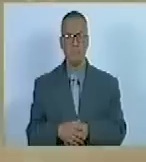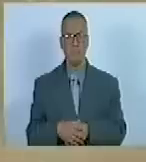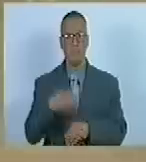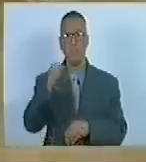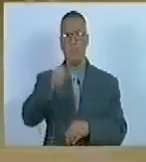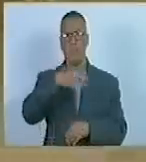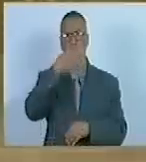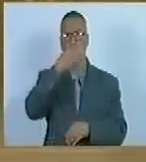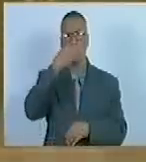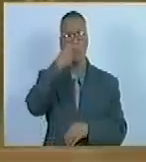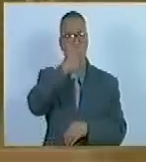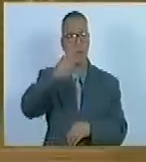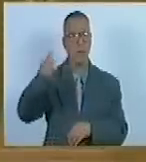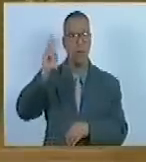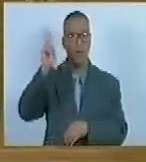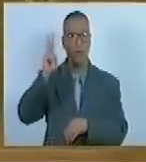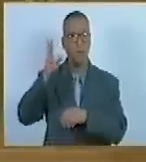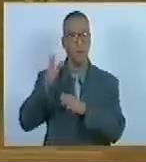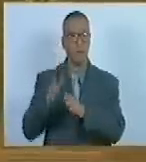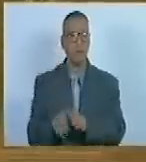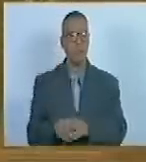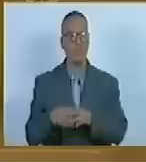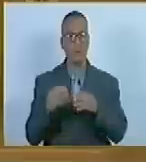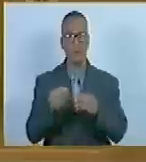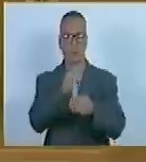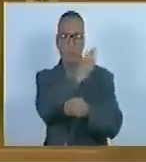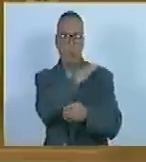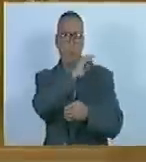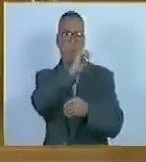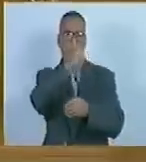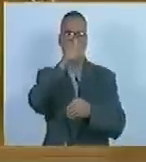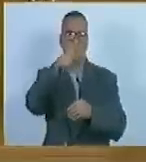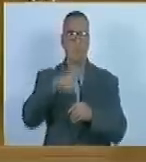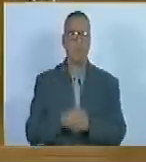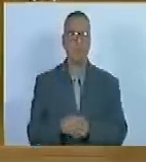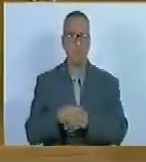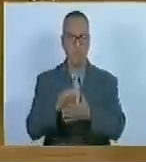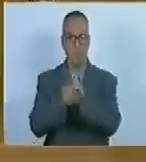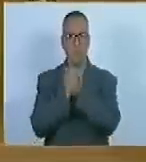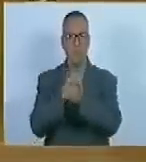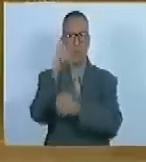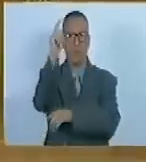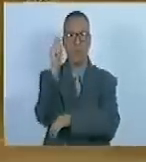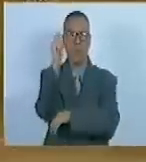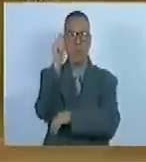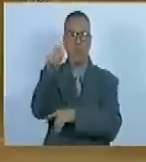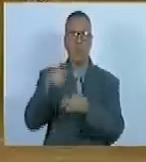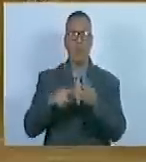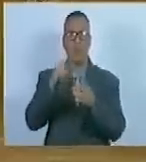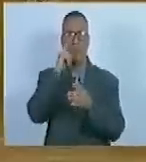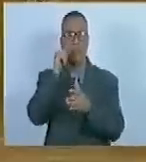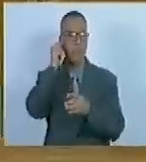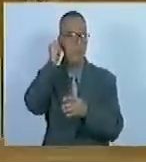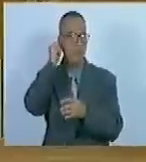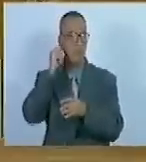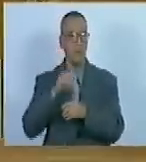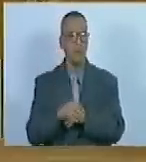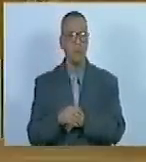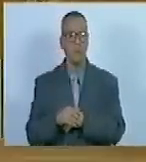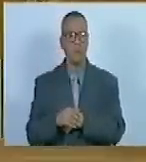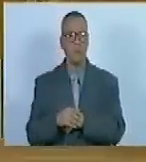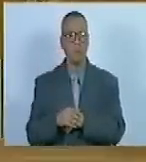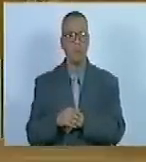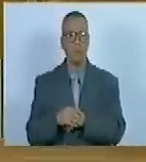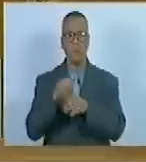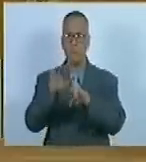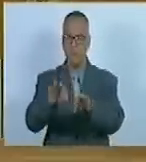Buenas tardes al pueblo de Venezuela, junta directiva, camaradas diputados, diputadas, y